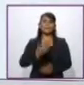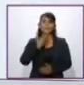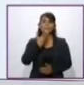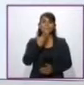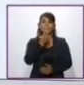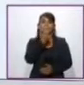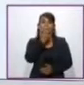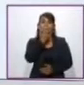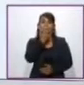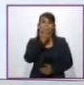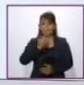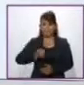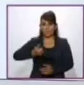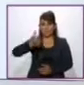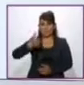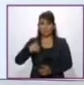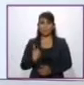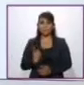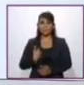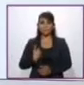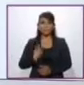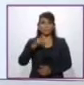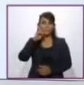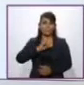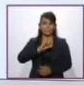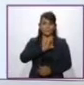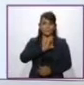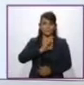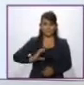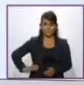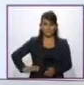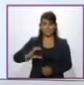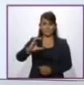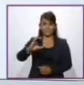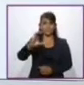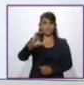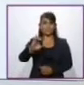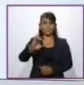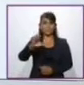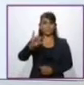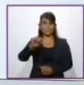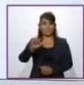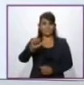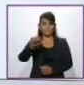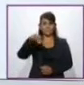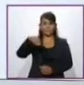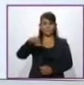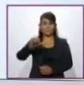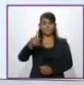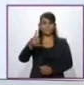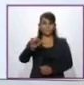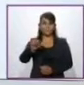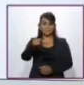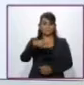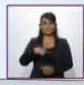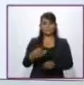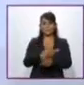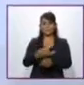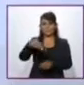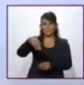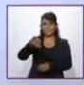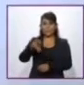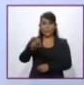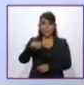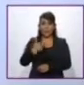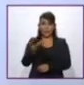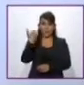Ah, vamos con la candidata Celia Maya de… Así es, Celia Maya del Partido Morena, según el sorteo que